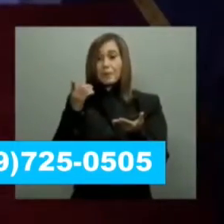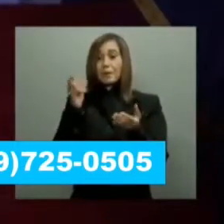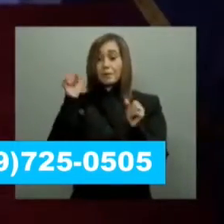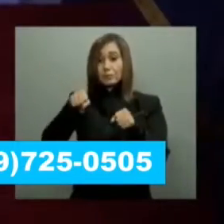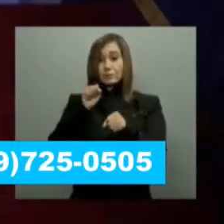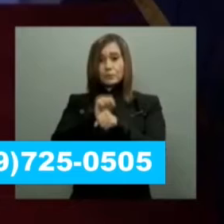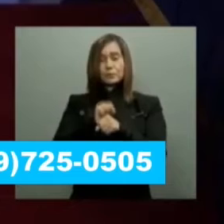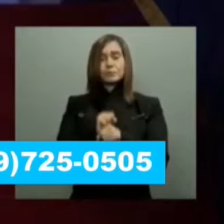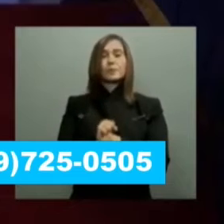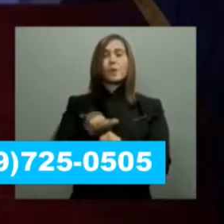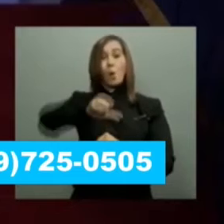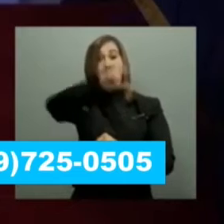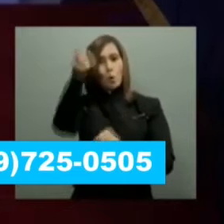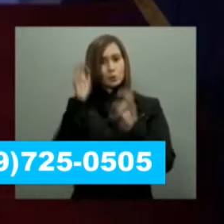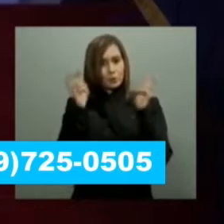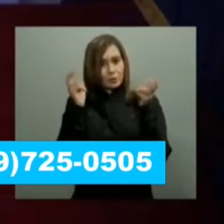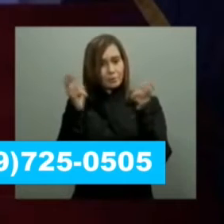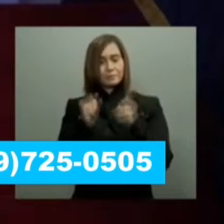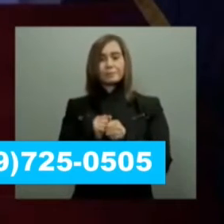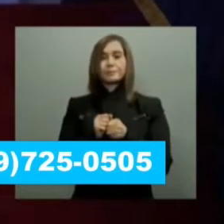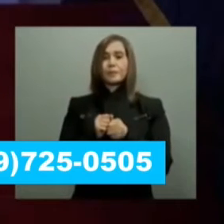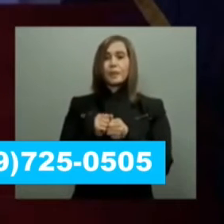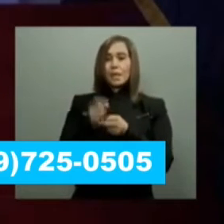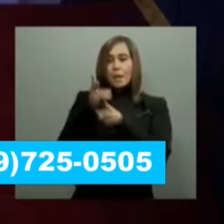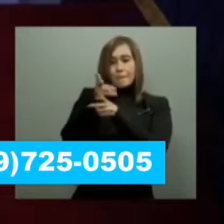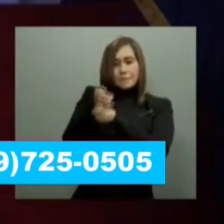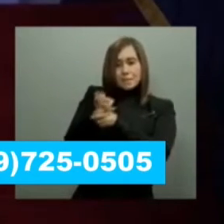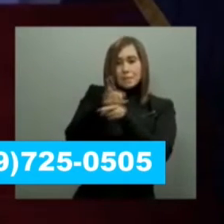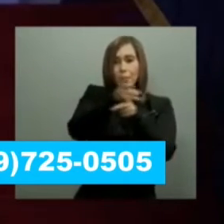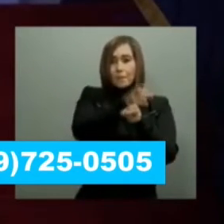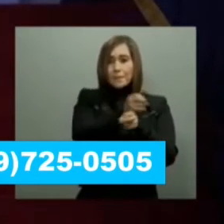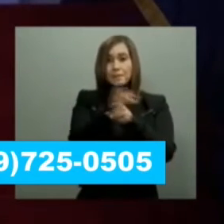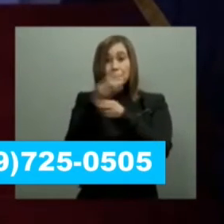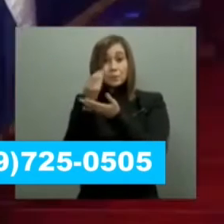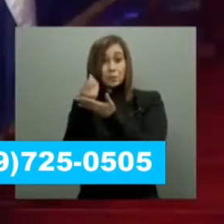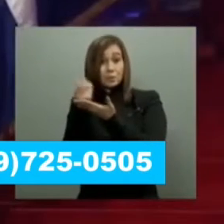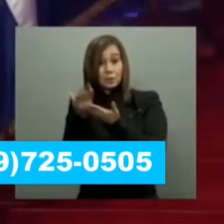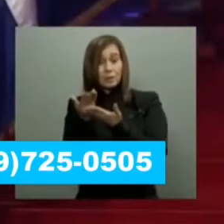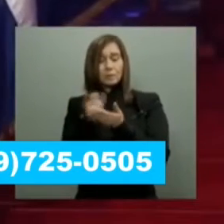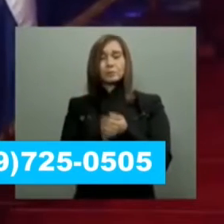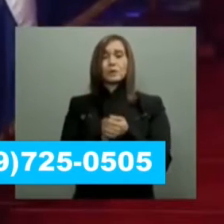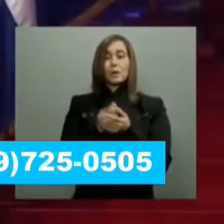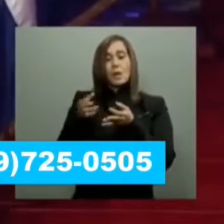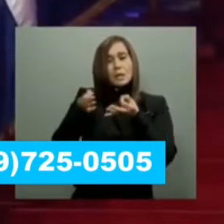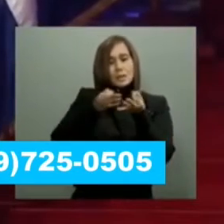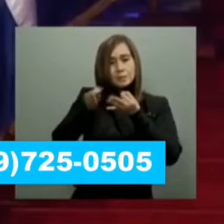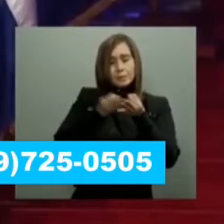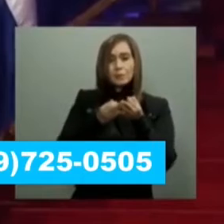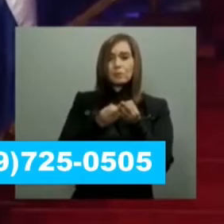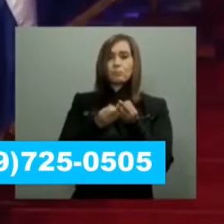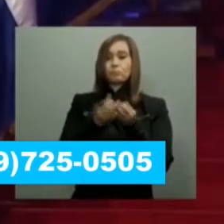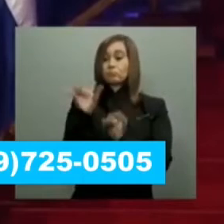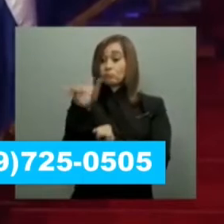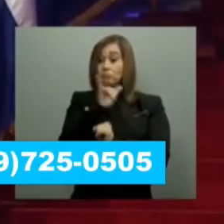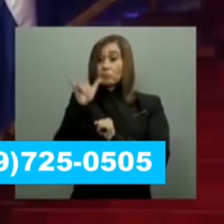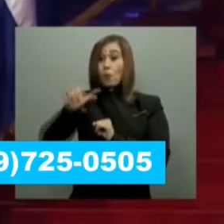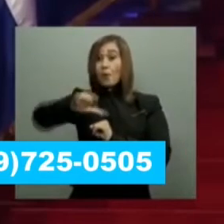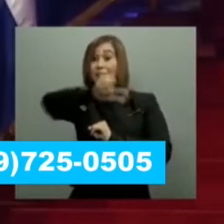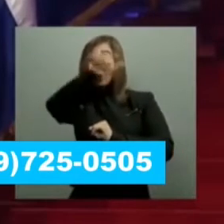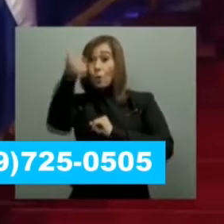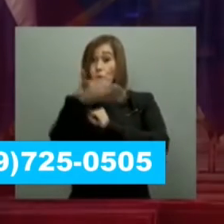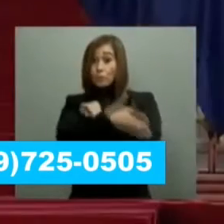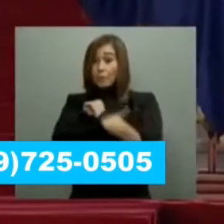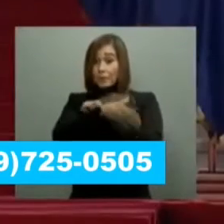yo como persona como joven veo muy bien el discurso de nuestro señor presidente luís abinader